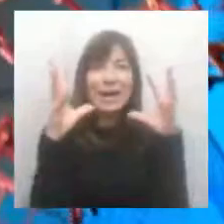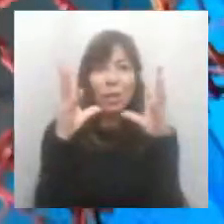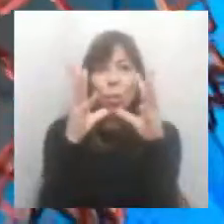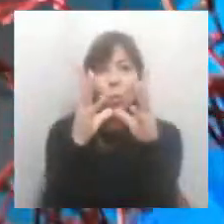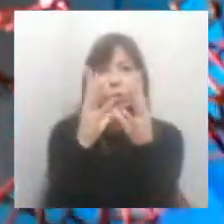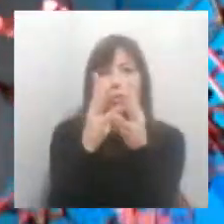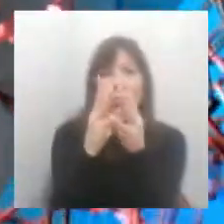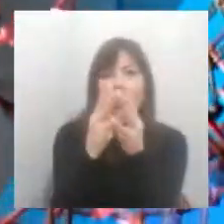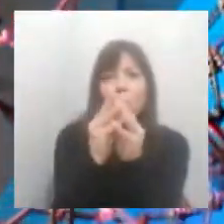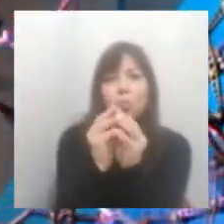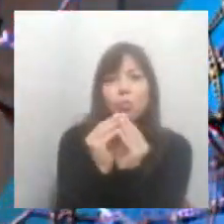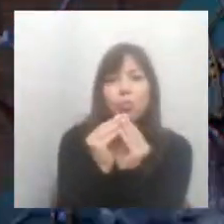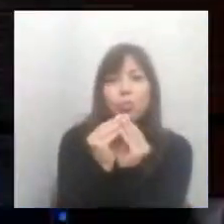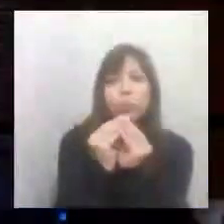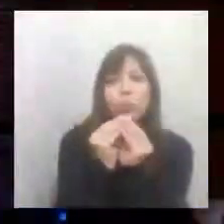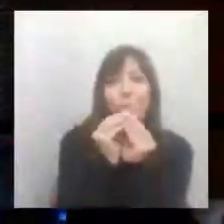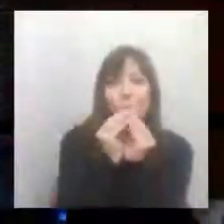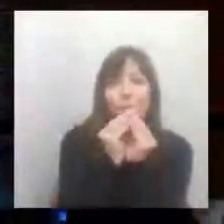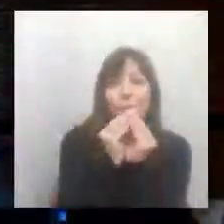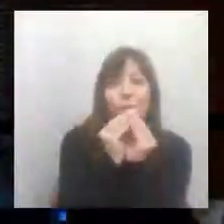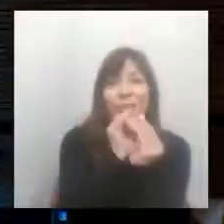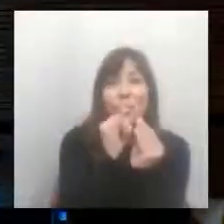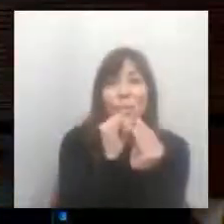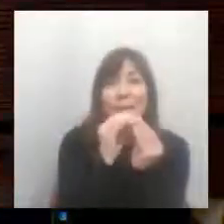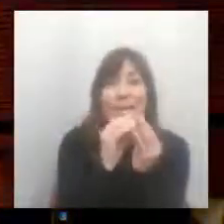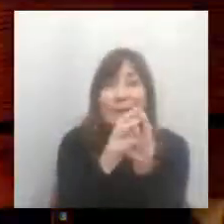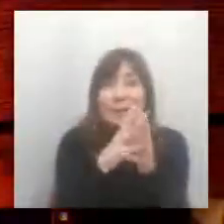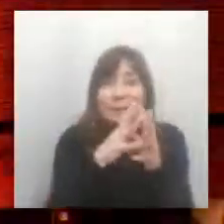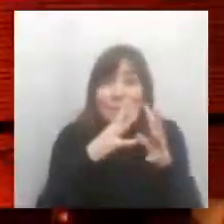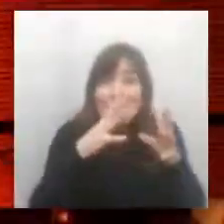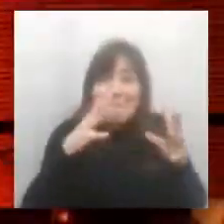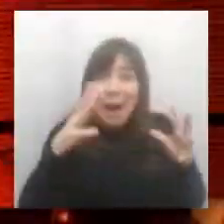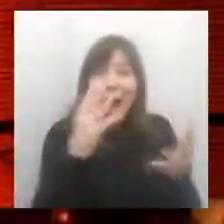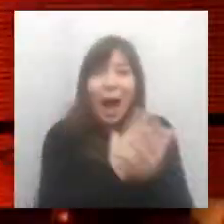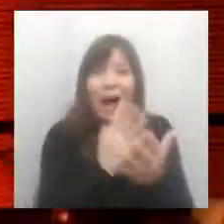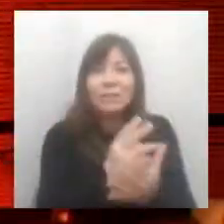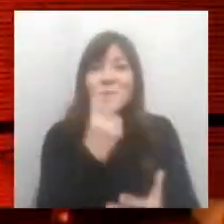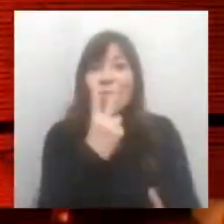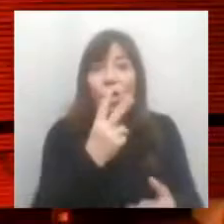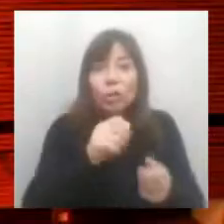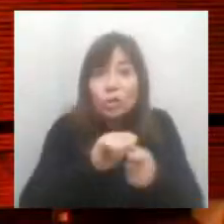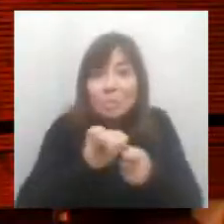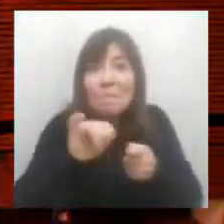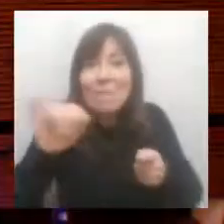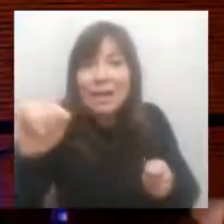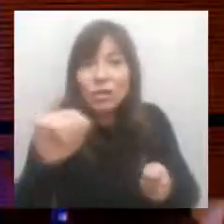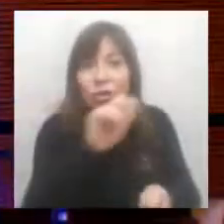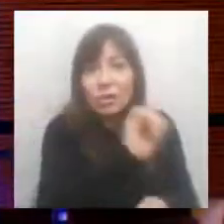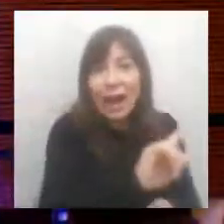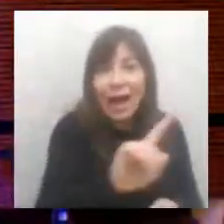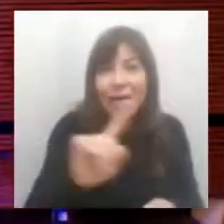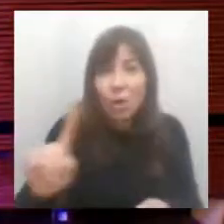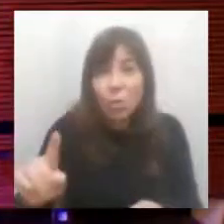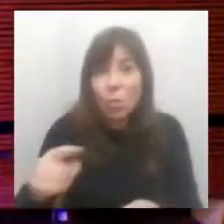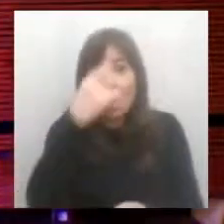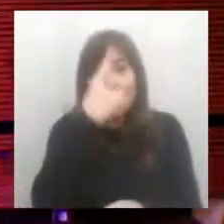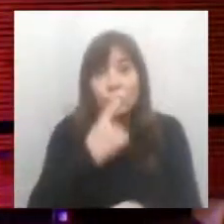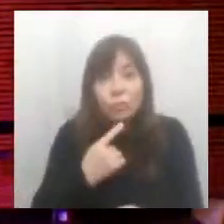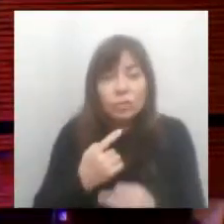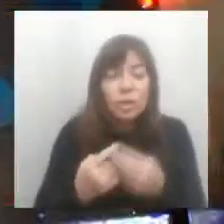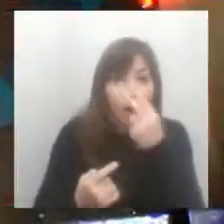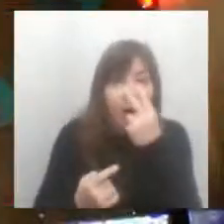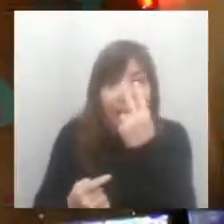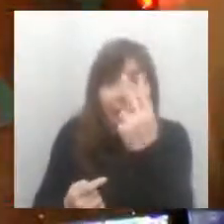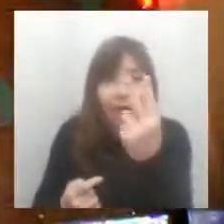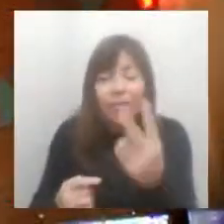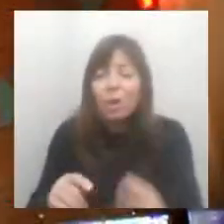mínimo y lo interesante es que se expanden a un gran diámetro, 2 metros en el diámetro mayor de cada una de ellas. Cuando uno está en el museo y las ve,